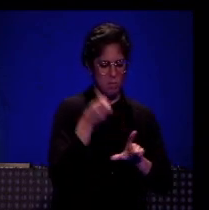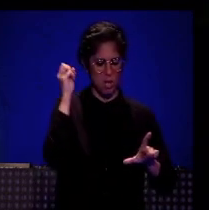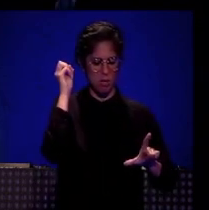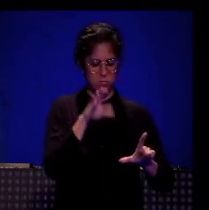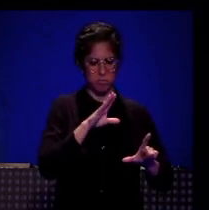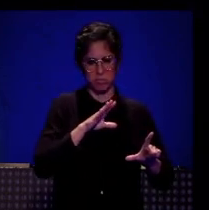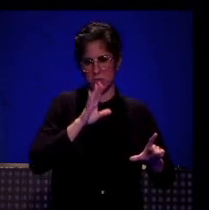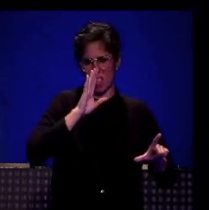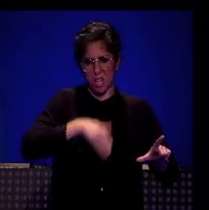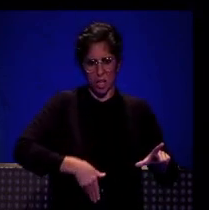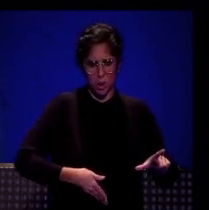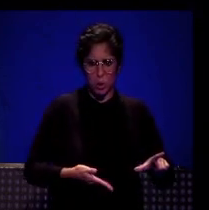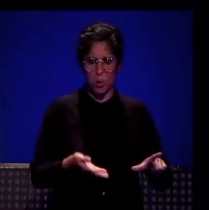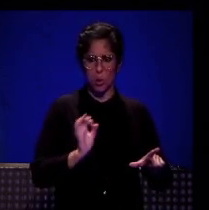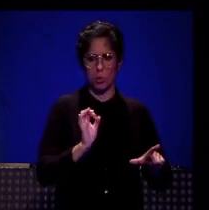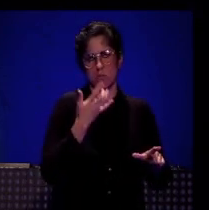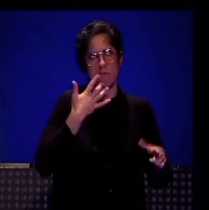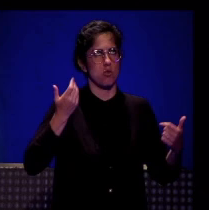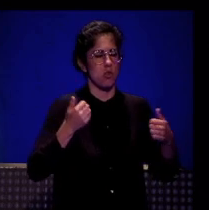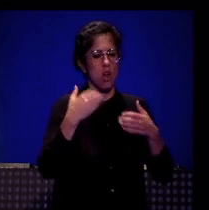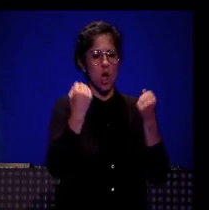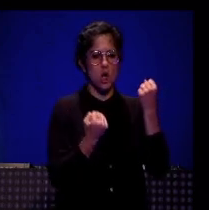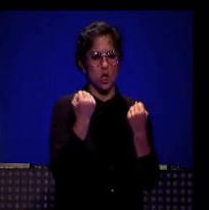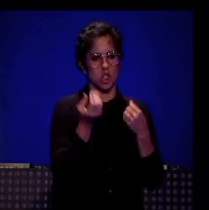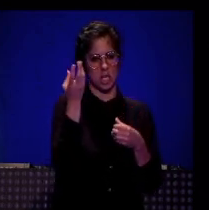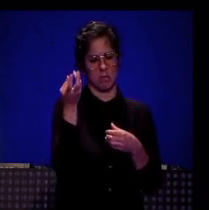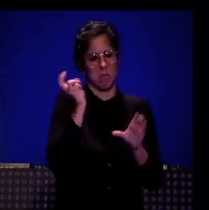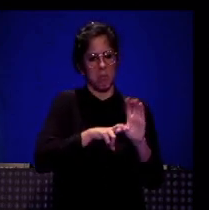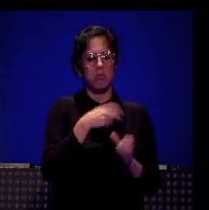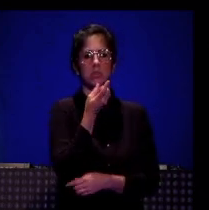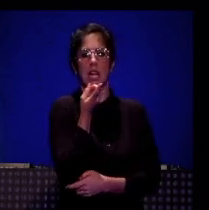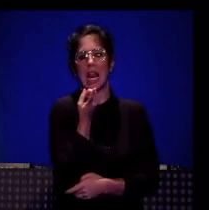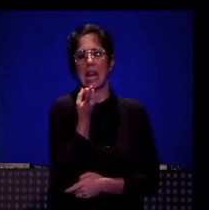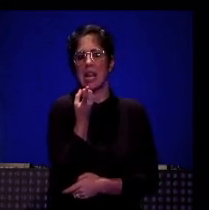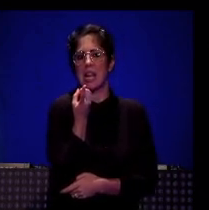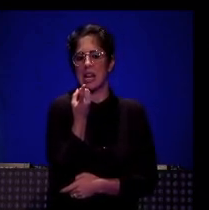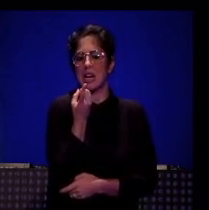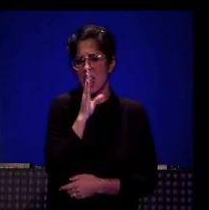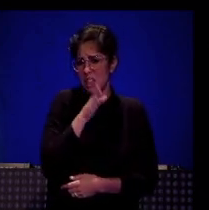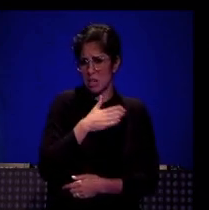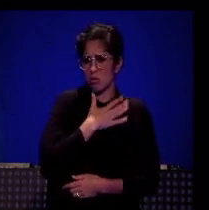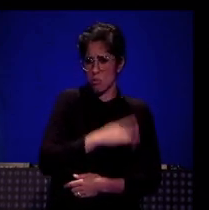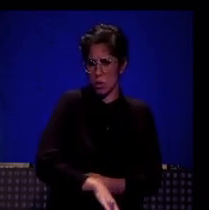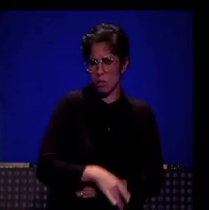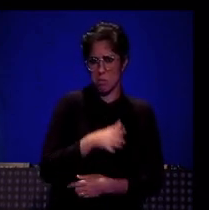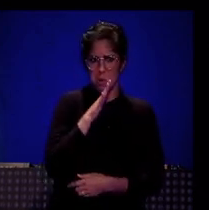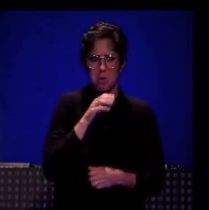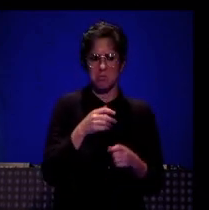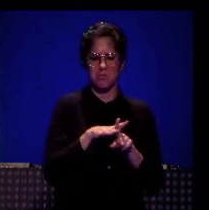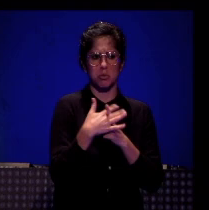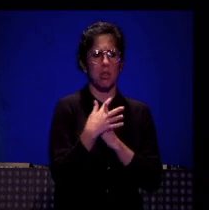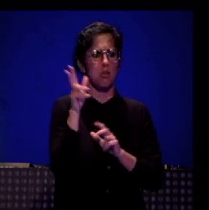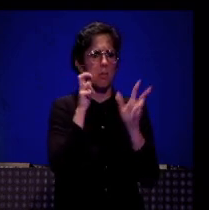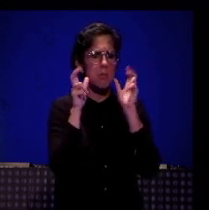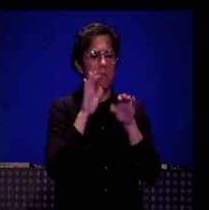en el coche que el coche tiene muy buena acústica pero antes de dar la ponencia en el tiempo